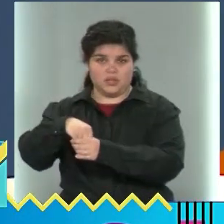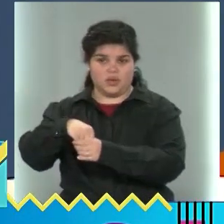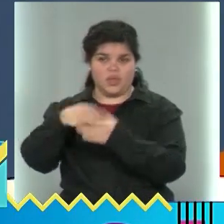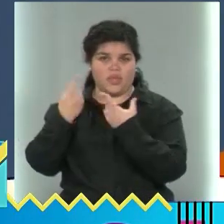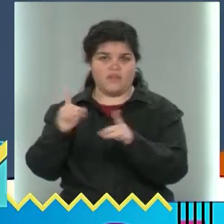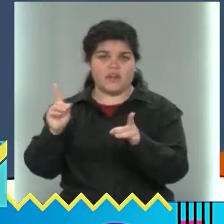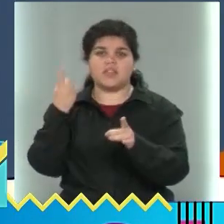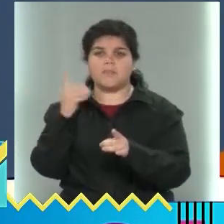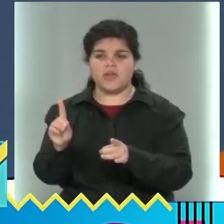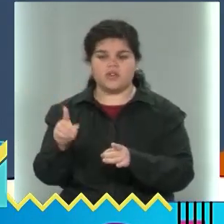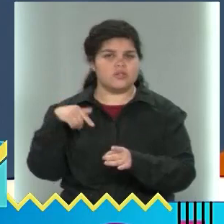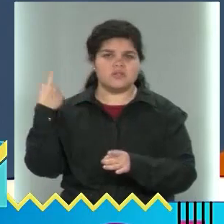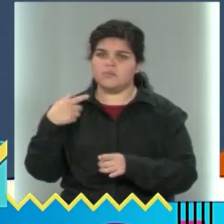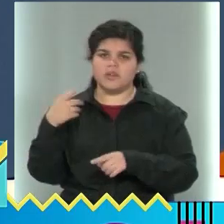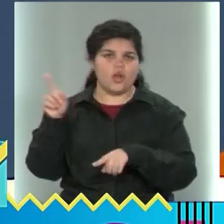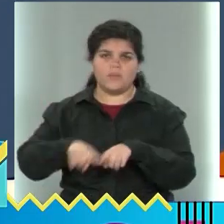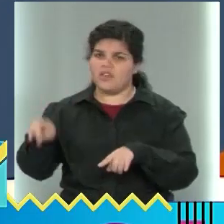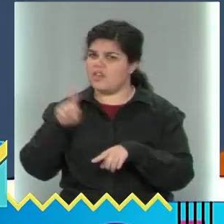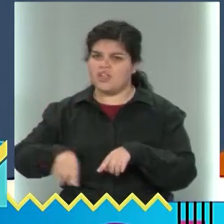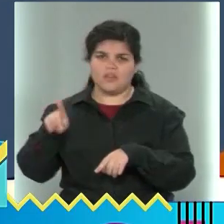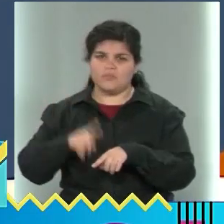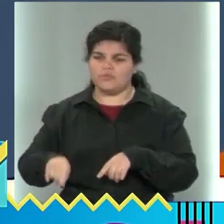mismo. Es decir, tenemos un